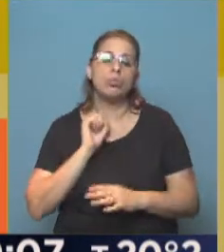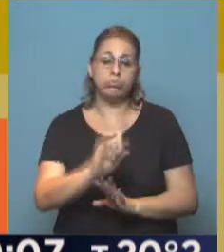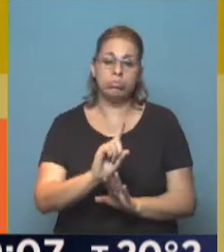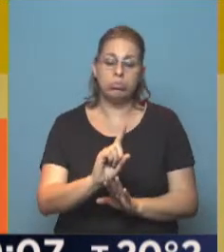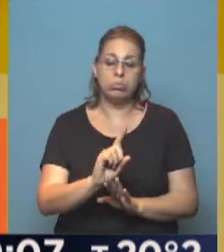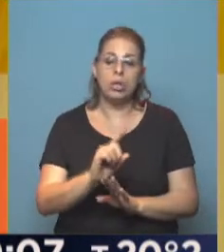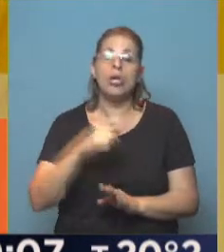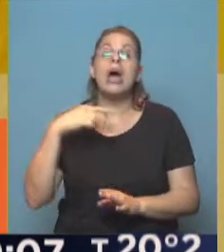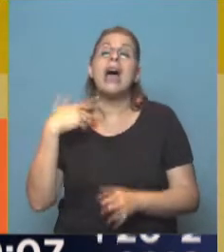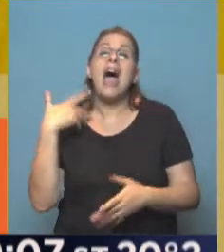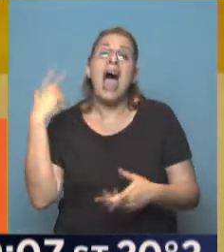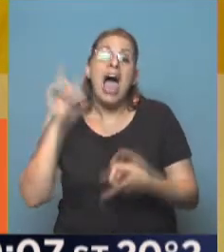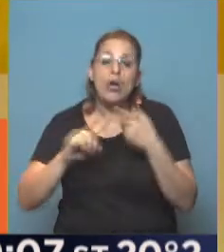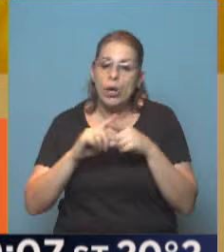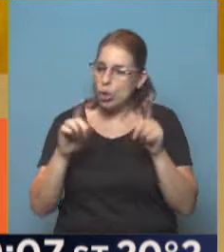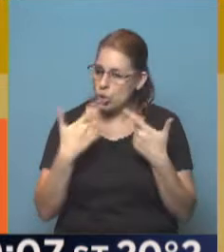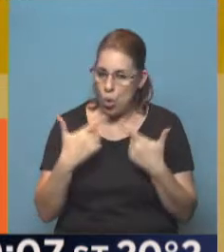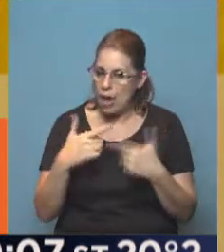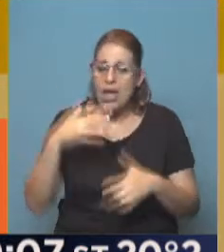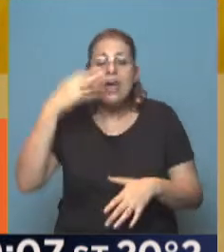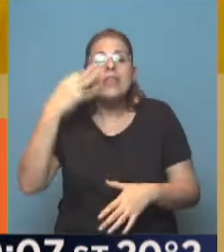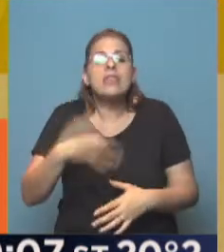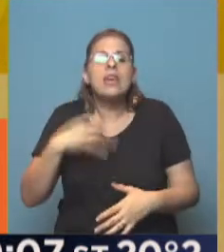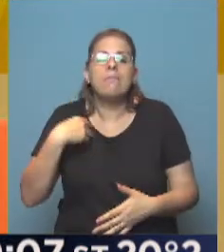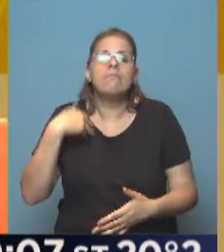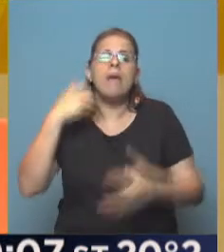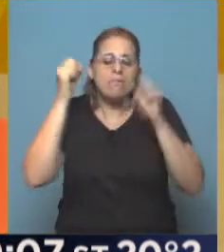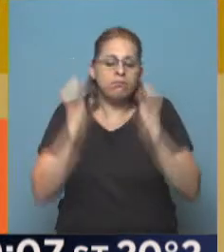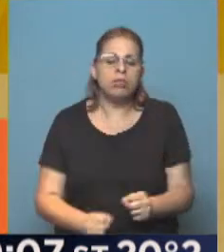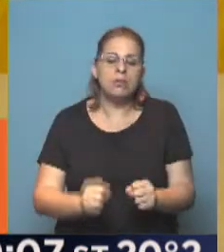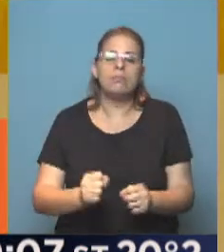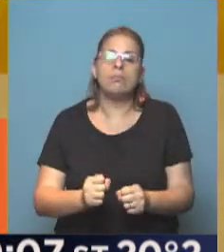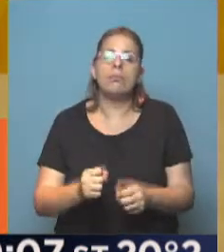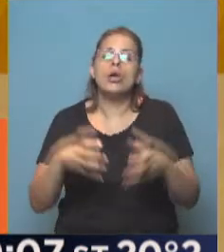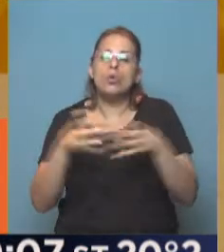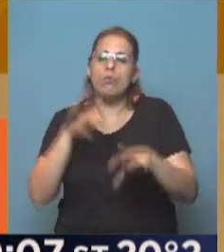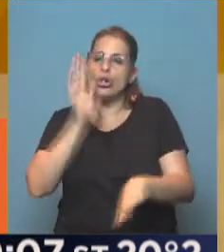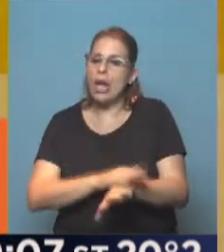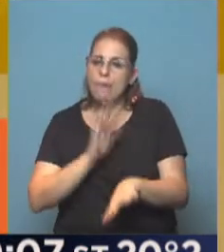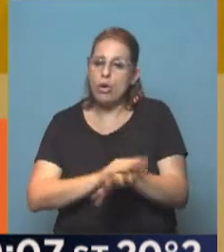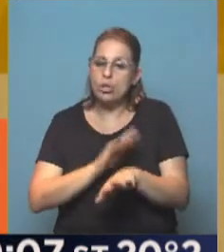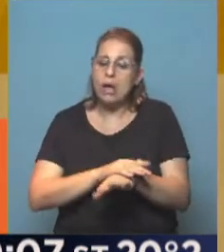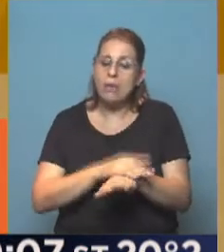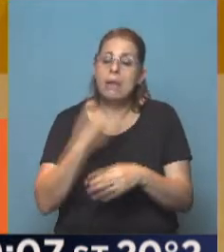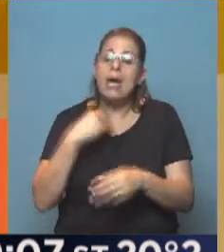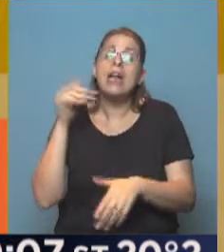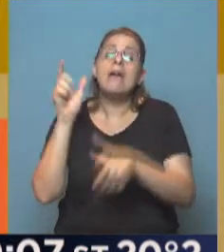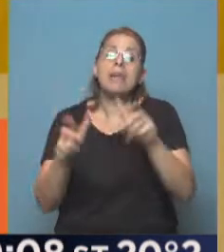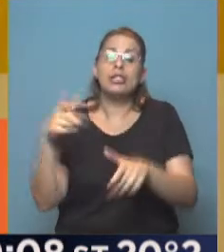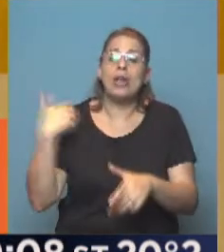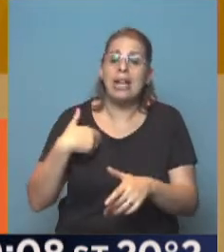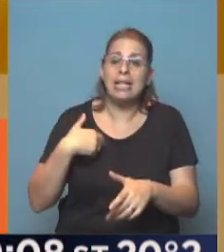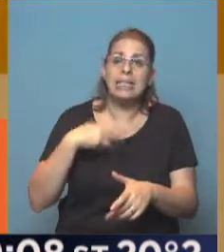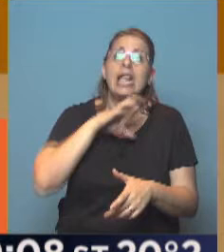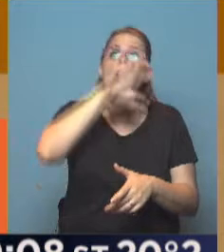no nos pusimos de acuerdo, nos tuvimos que plantar en nuestra posición, que es una posición responsable, de responsabilidad con los argentinos, con la gestión, con las provincias,